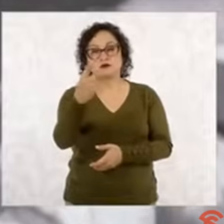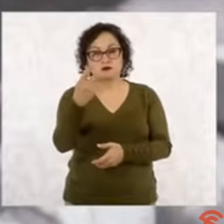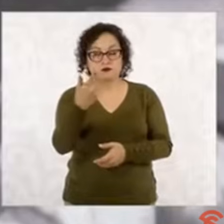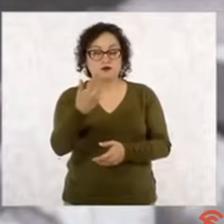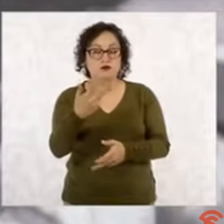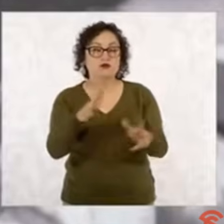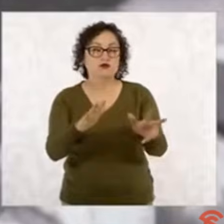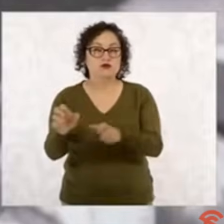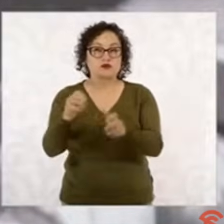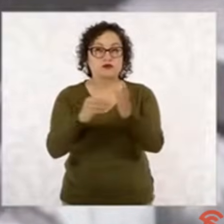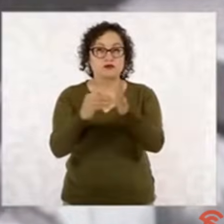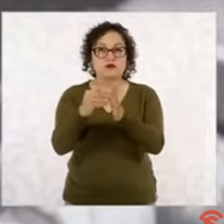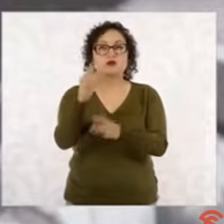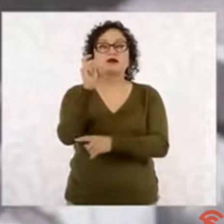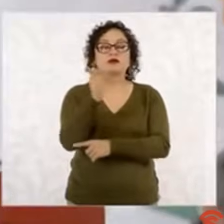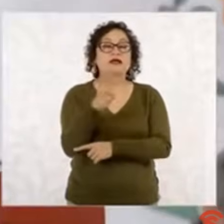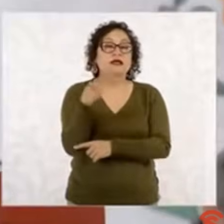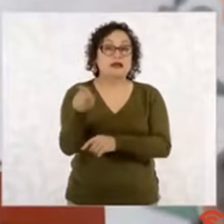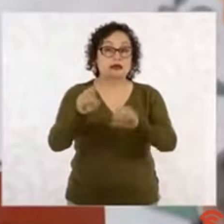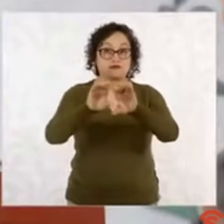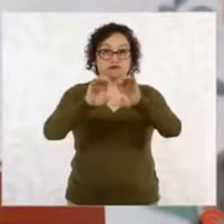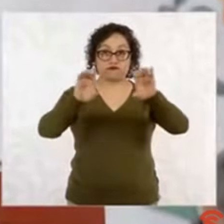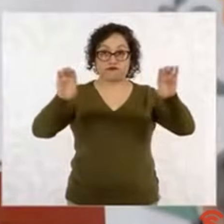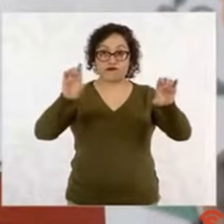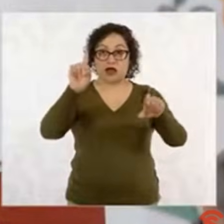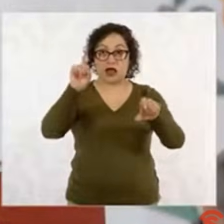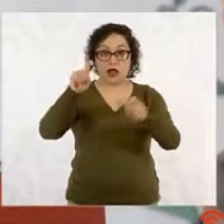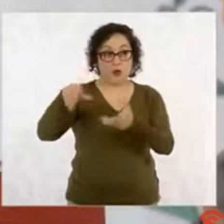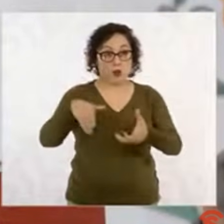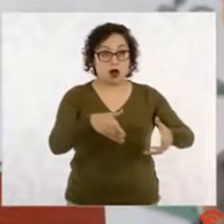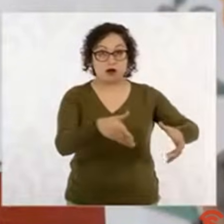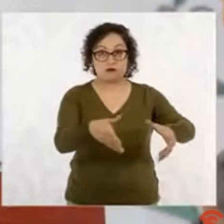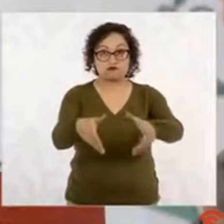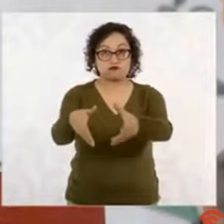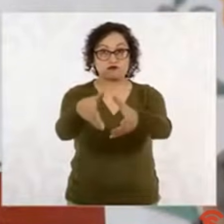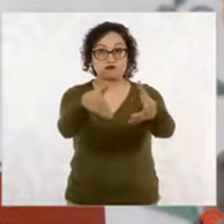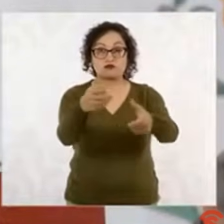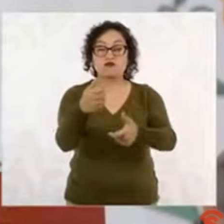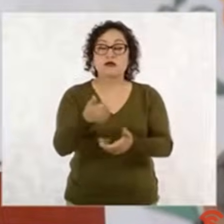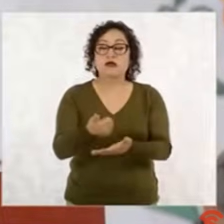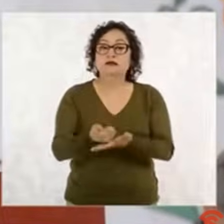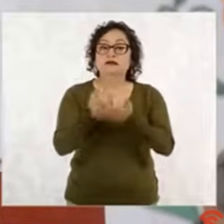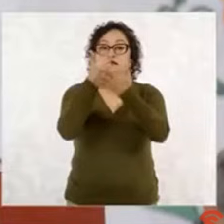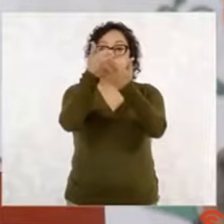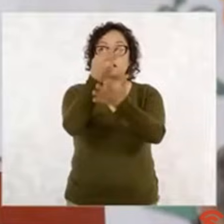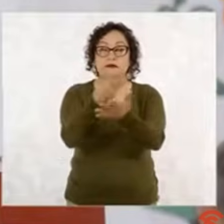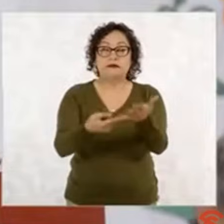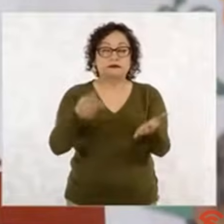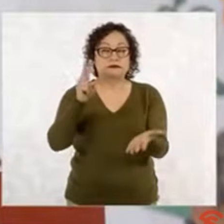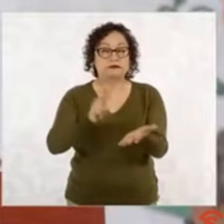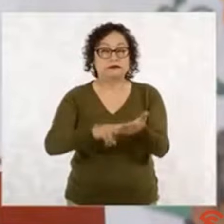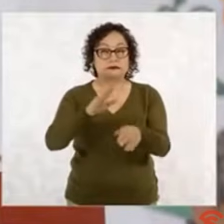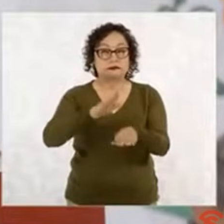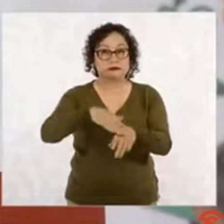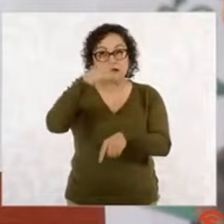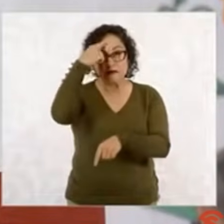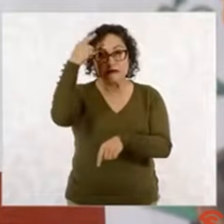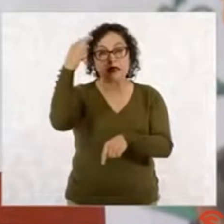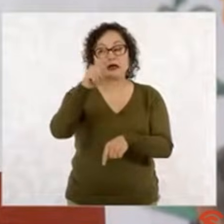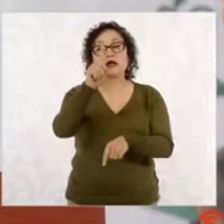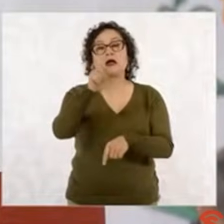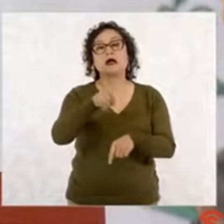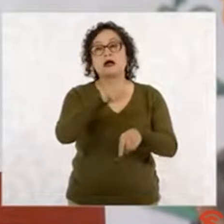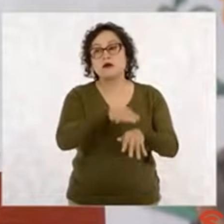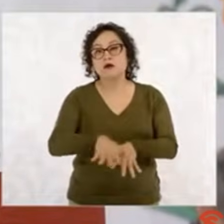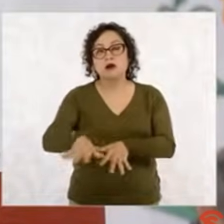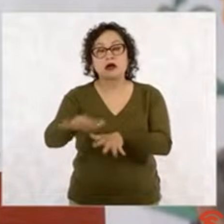acueducto va a dotar de prácticamente el doble del suministro a la ciudad de Colima. Es un acueducto